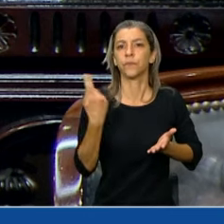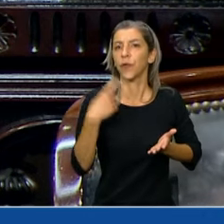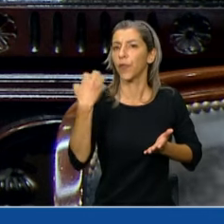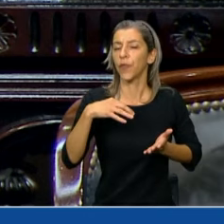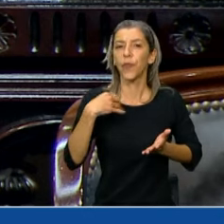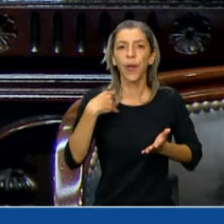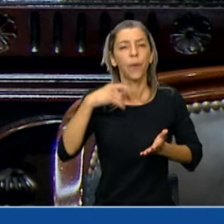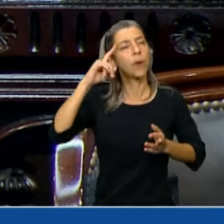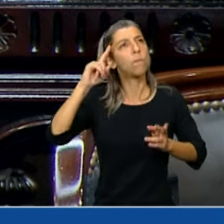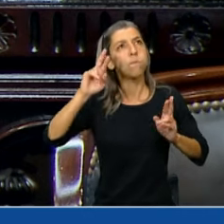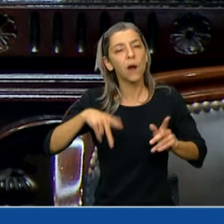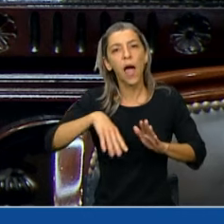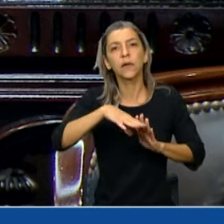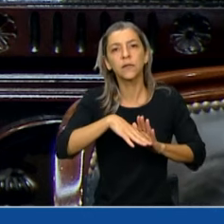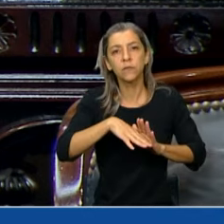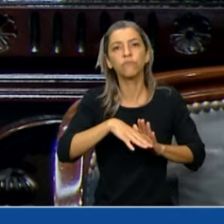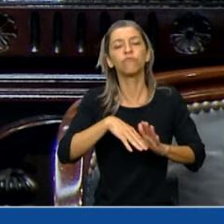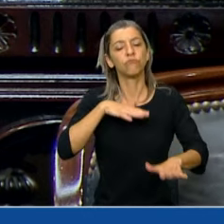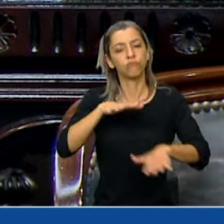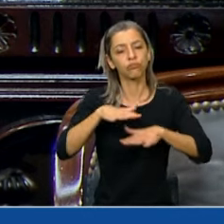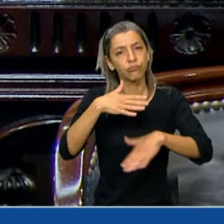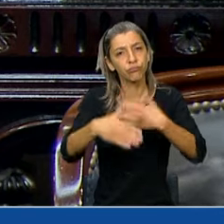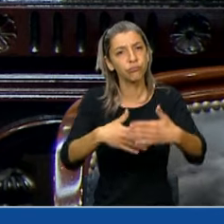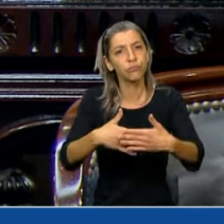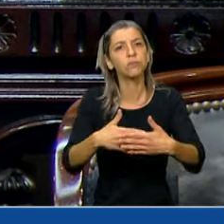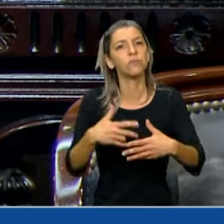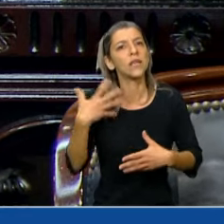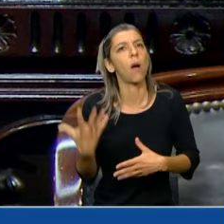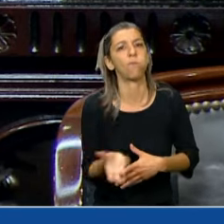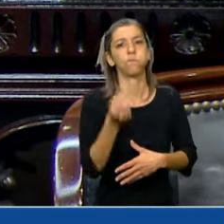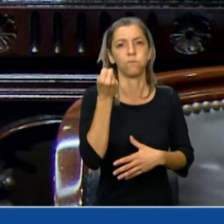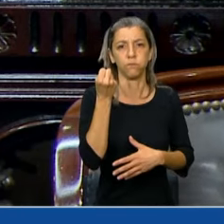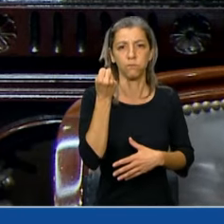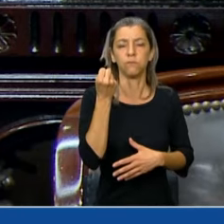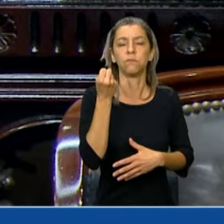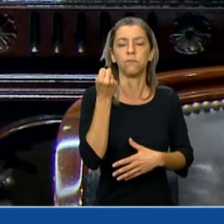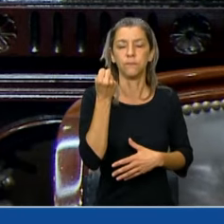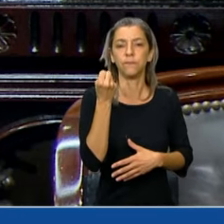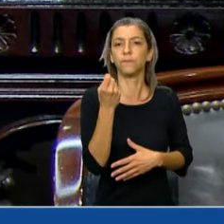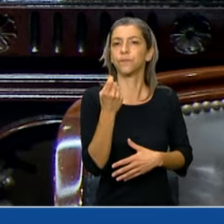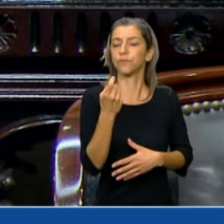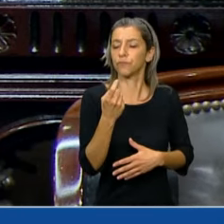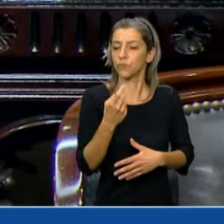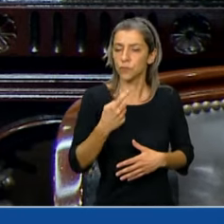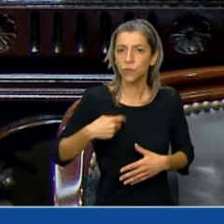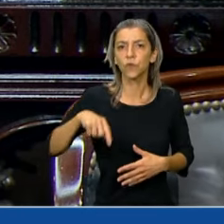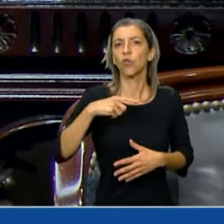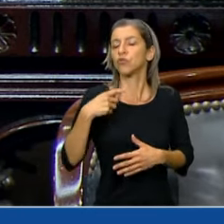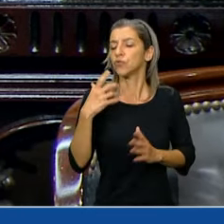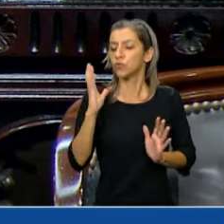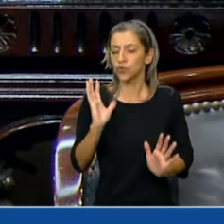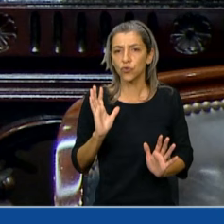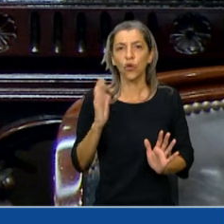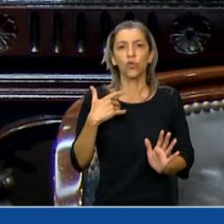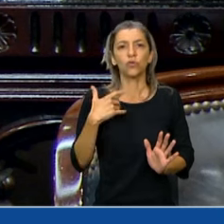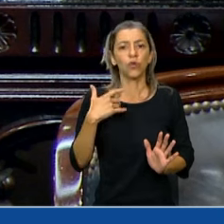ejercerla y aprovecharla y para eso tenemos que terminar de una vez por todas con las mezquindades de cada uno de